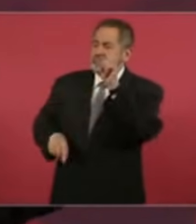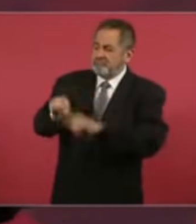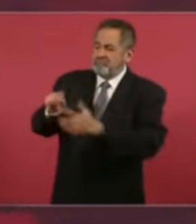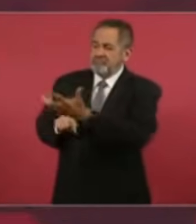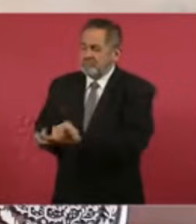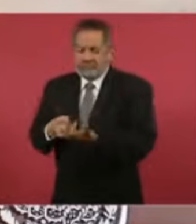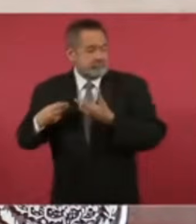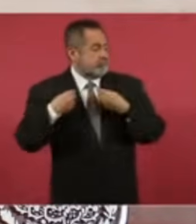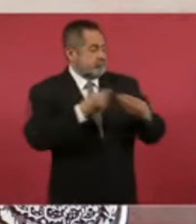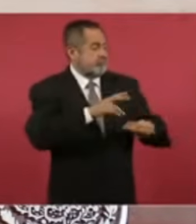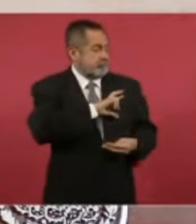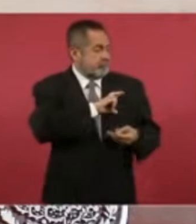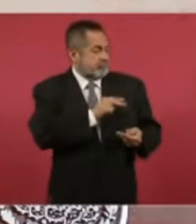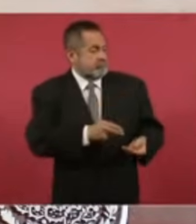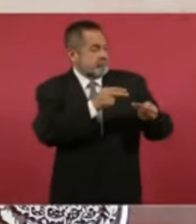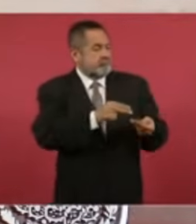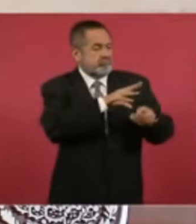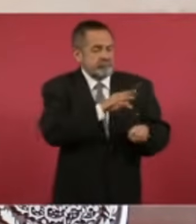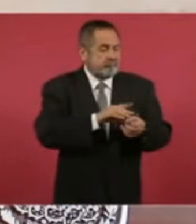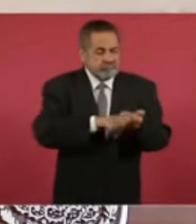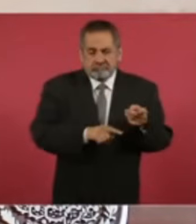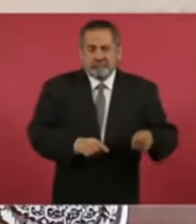lo va a hacer la iniciativa privada.